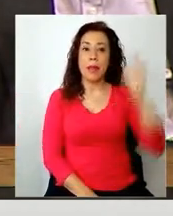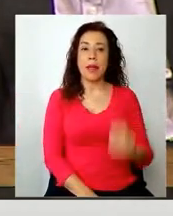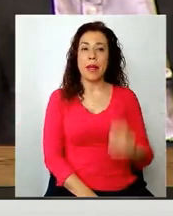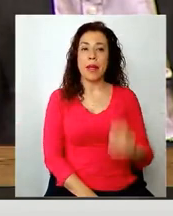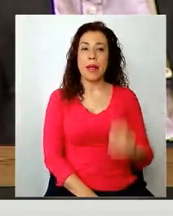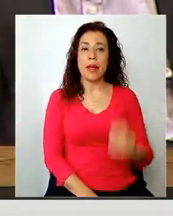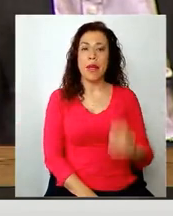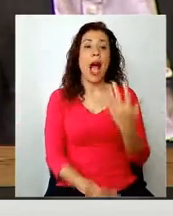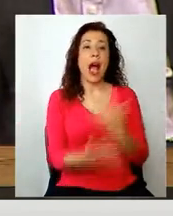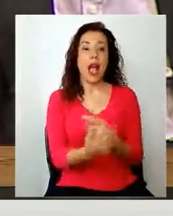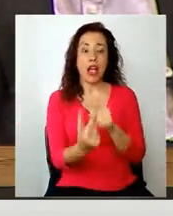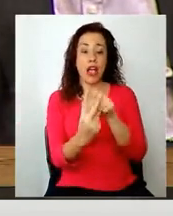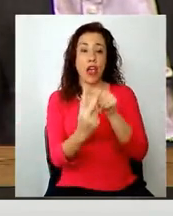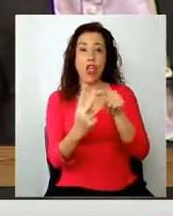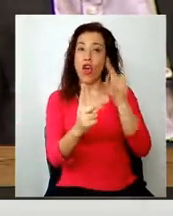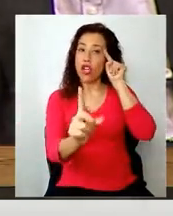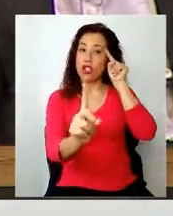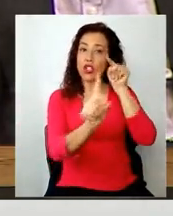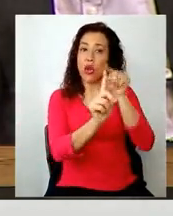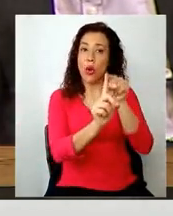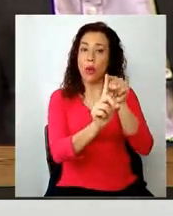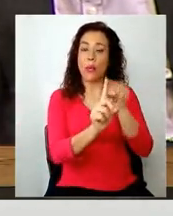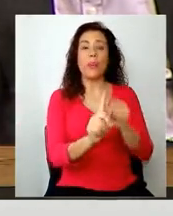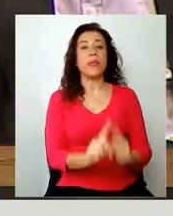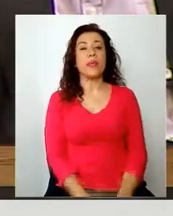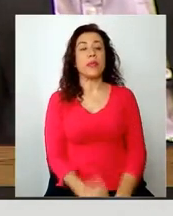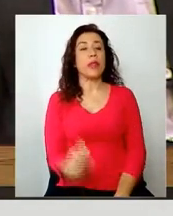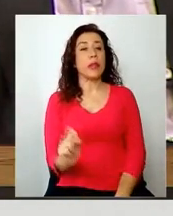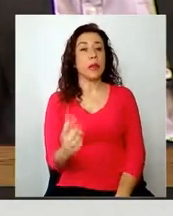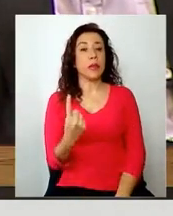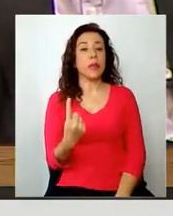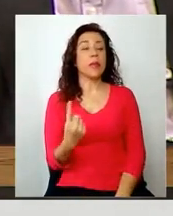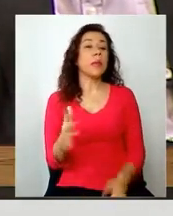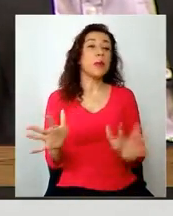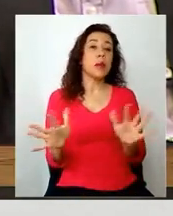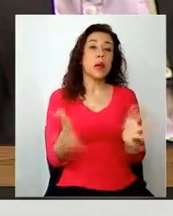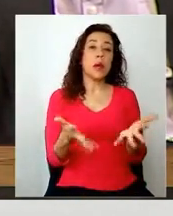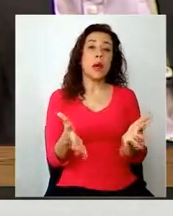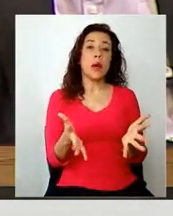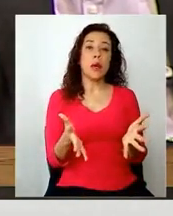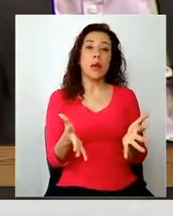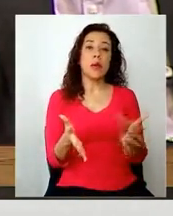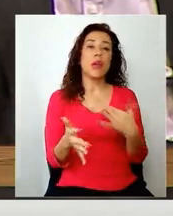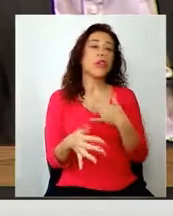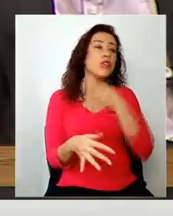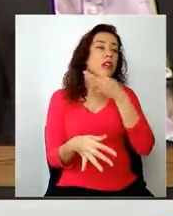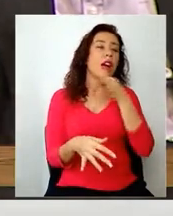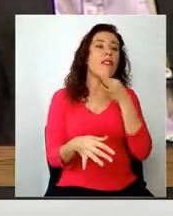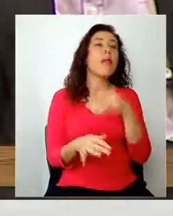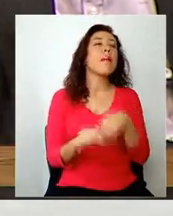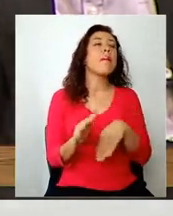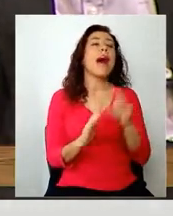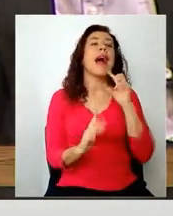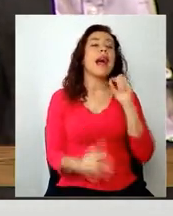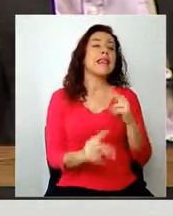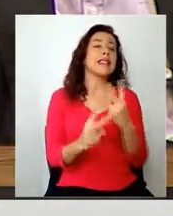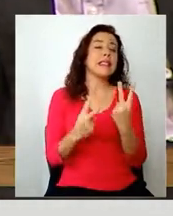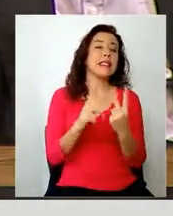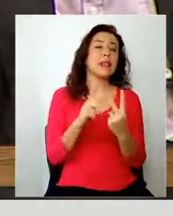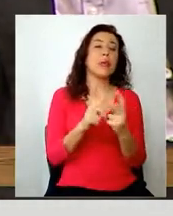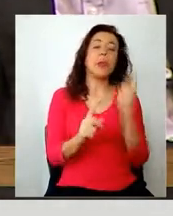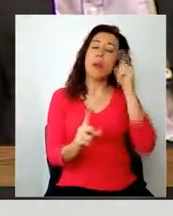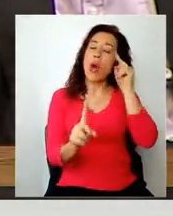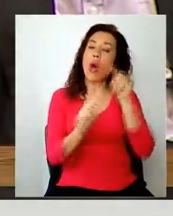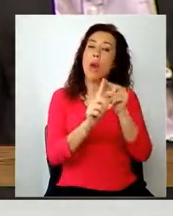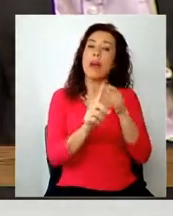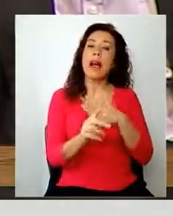dos objetivos uno probablemente del cual Hablamos más que del segundo el primer objetivo es carbono